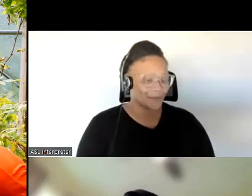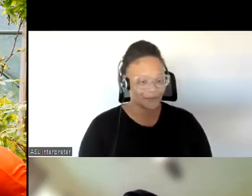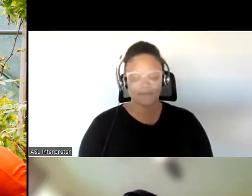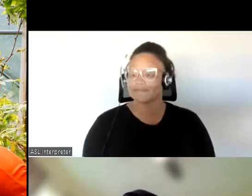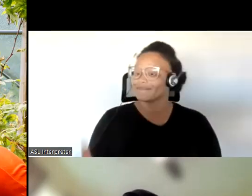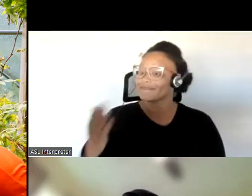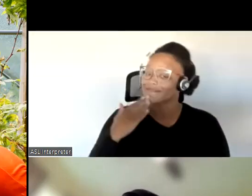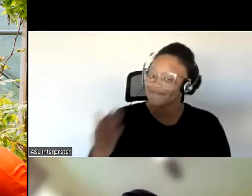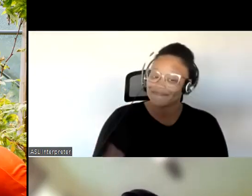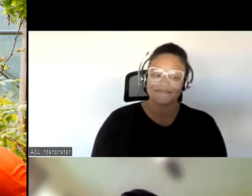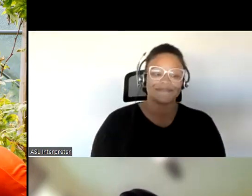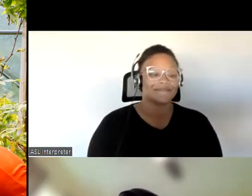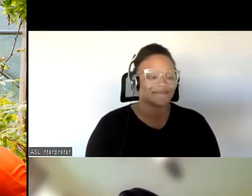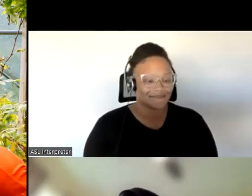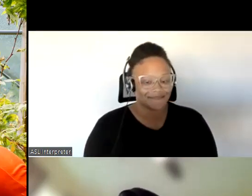Thank you.